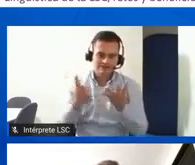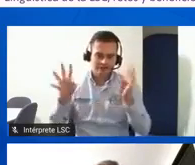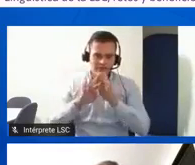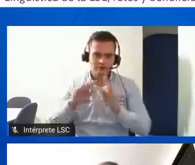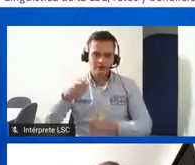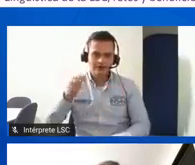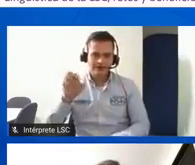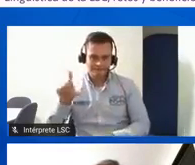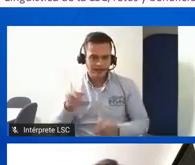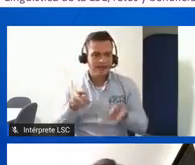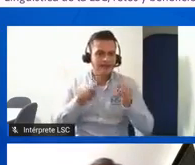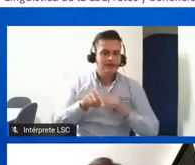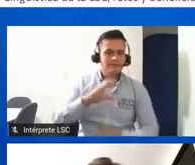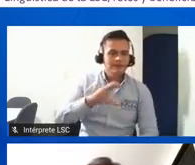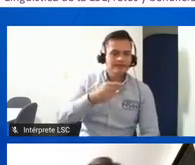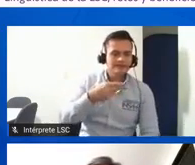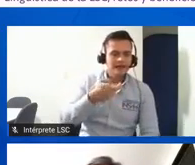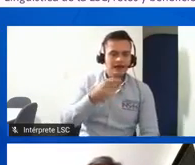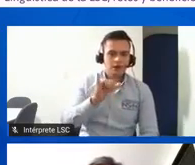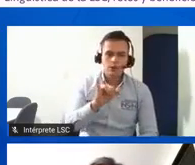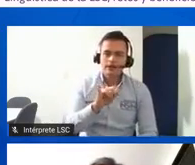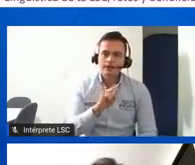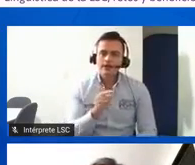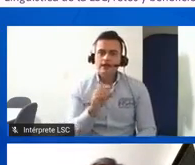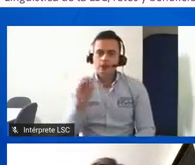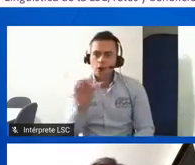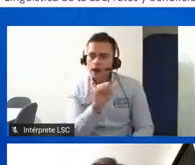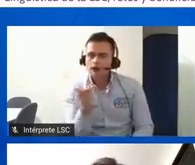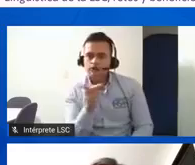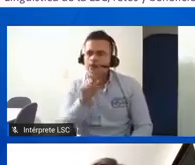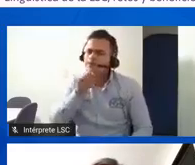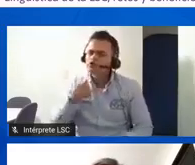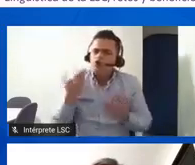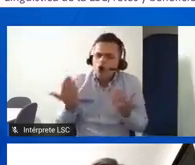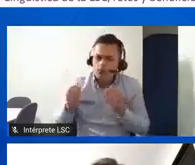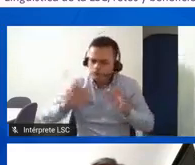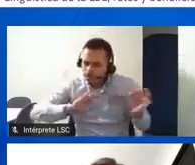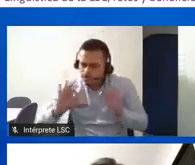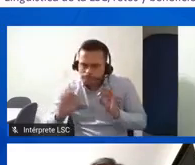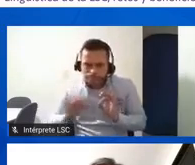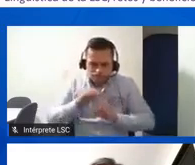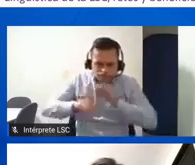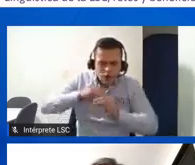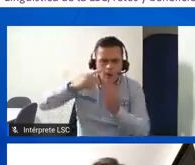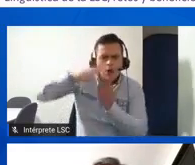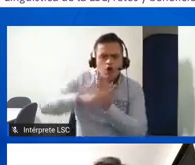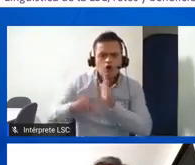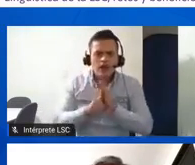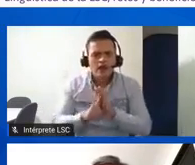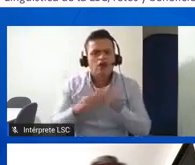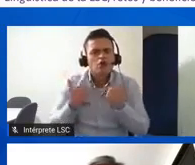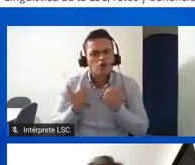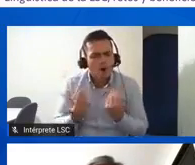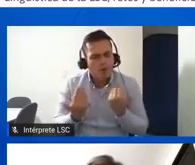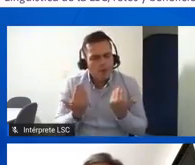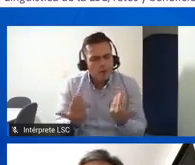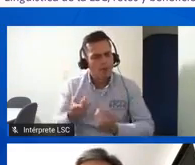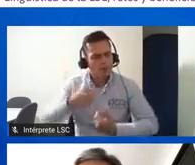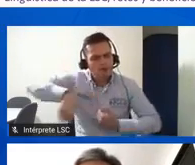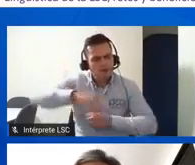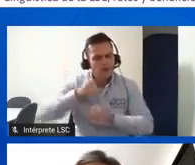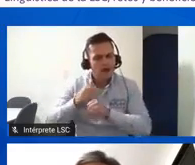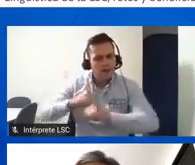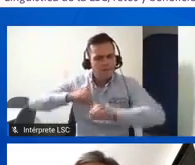senadora Chaui, ¿cómo fue ese proceso de preparación del proyecto de ley y en dónde estuvieron, digamos que,